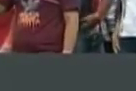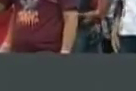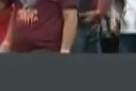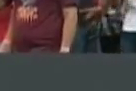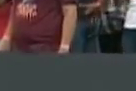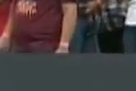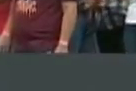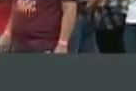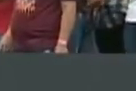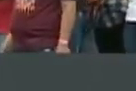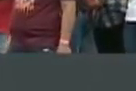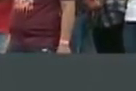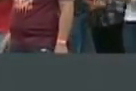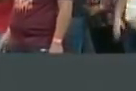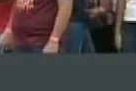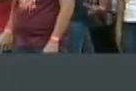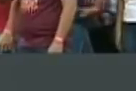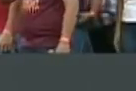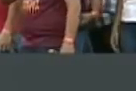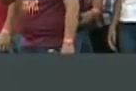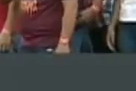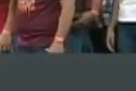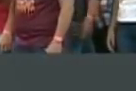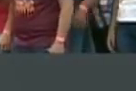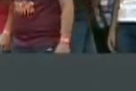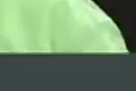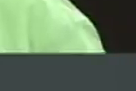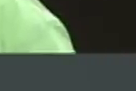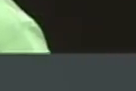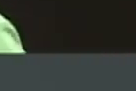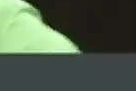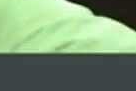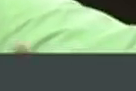Alegre, como una fiesta,